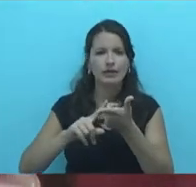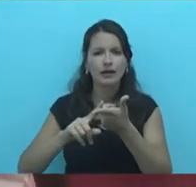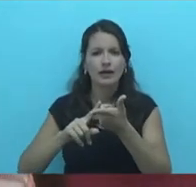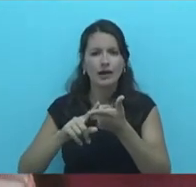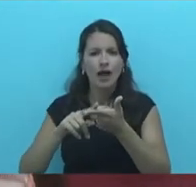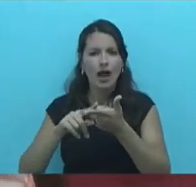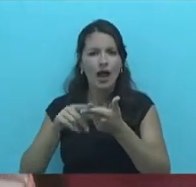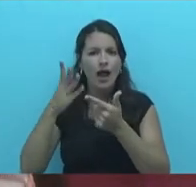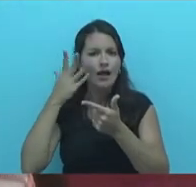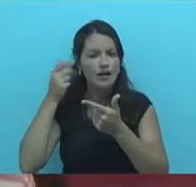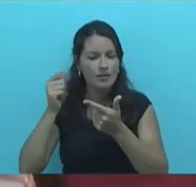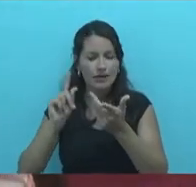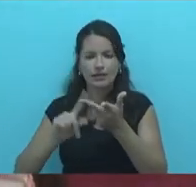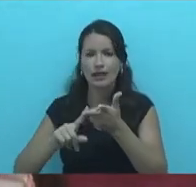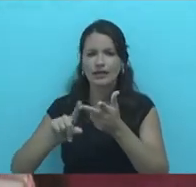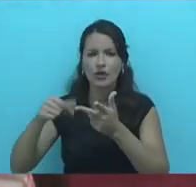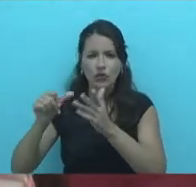Y al igual que en Malvinas,